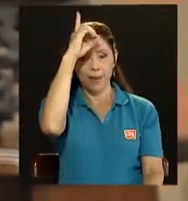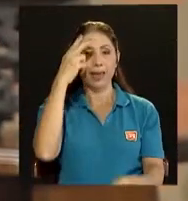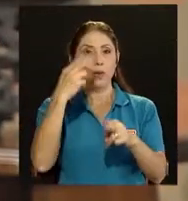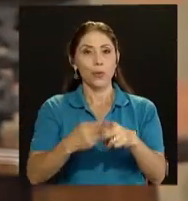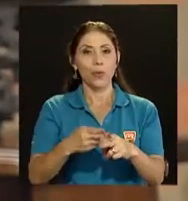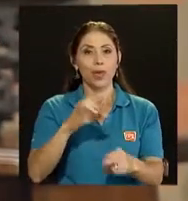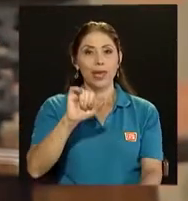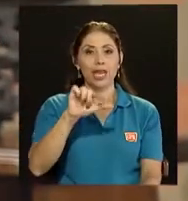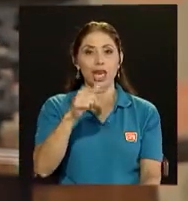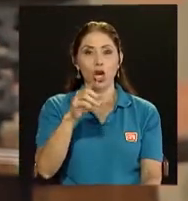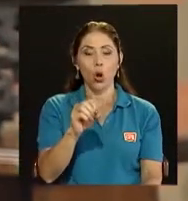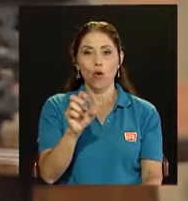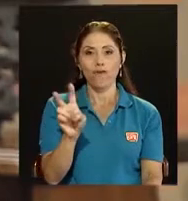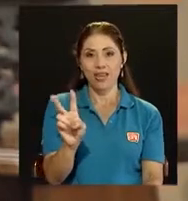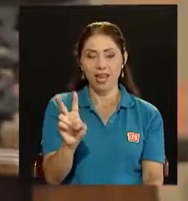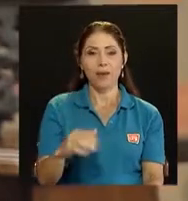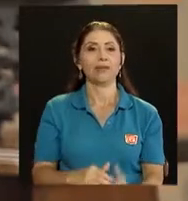Ingo Wilkemann.